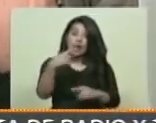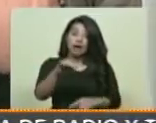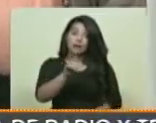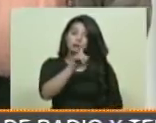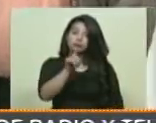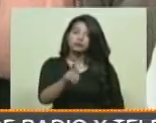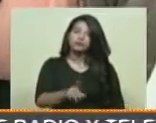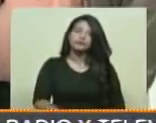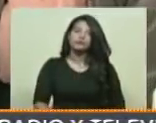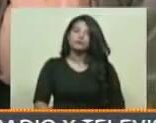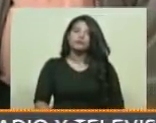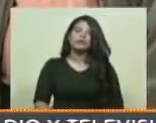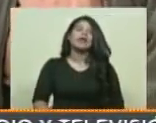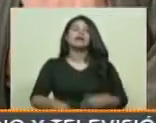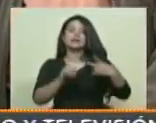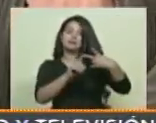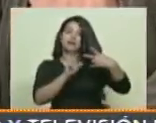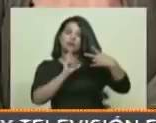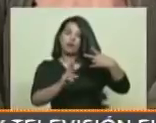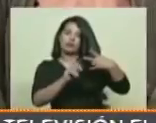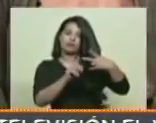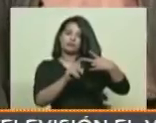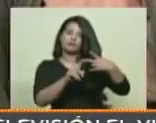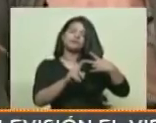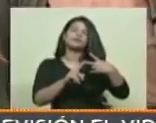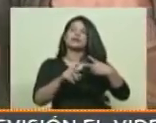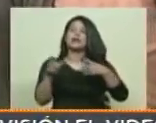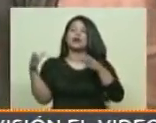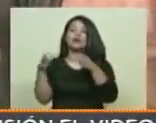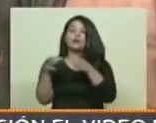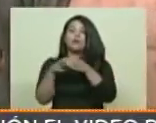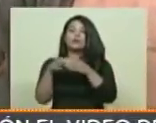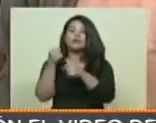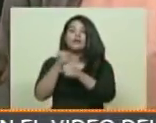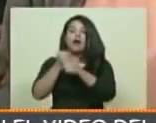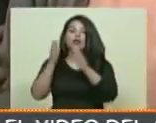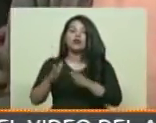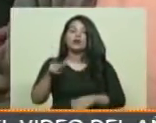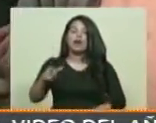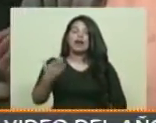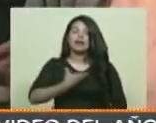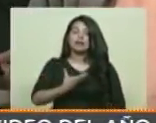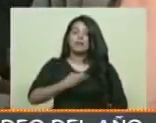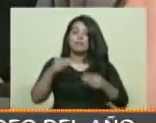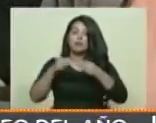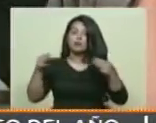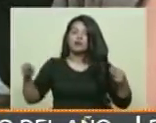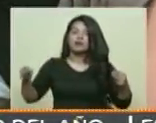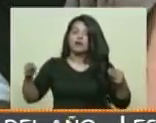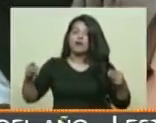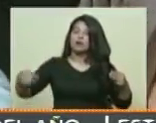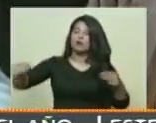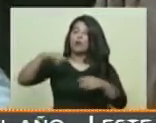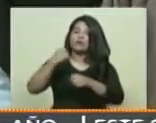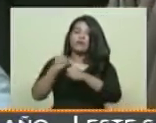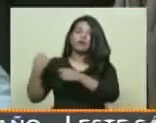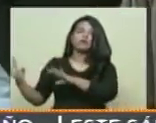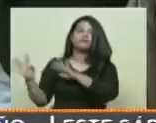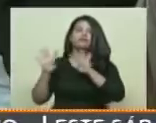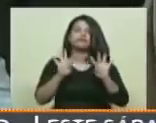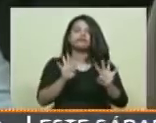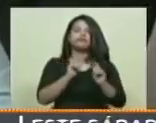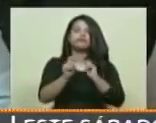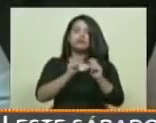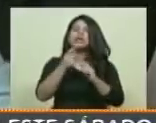comienzo por tu última pregunta. El Sindicato de Trabajadores de la Alcaldía Metropolitana, el conjunto de los trabajadores, dieron una rueda de prensa para